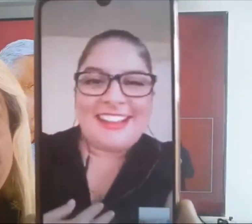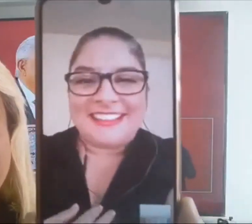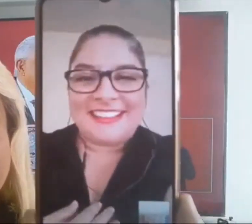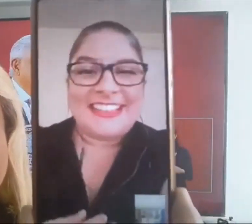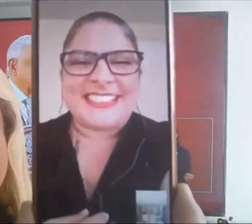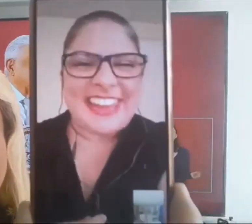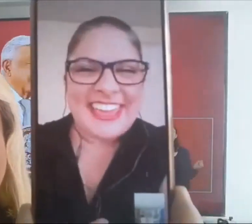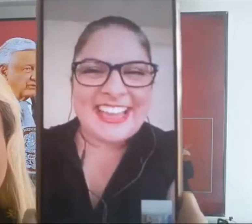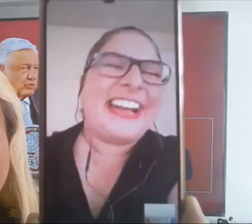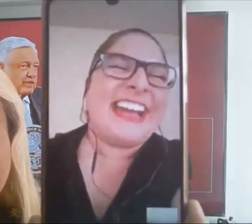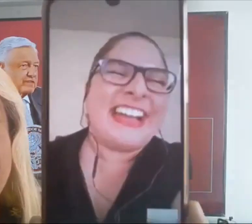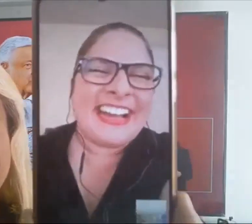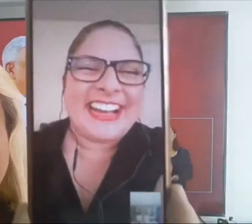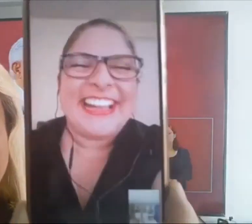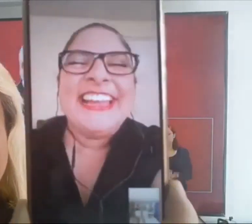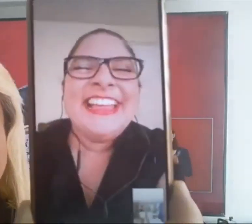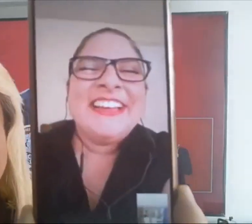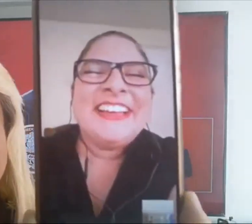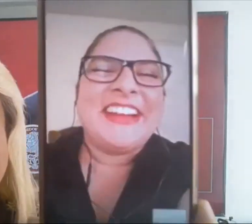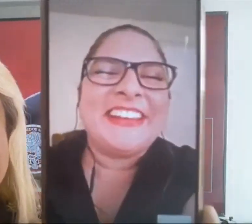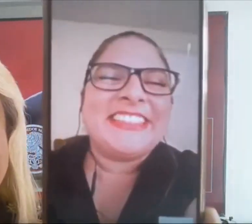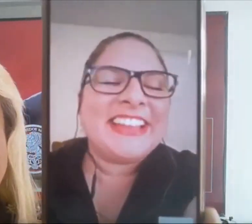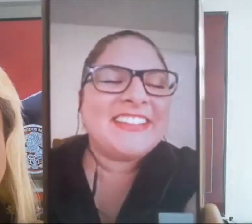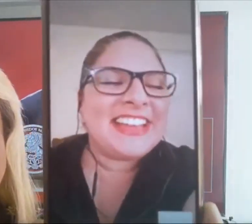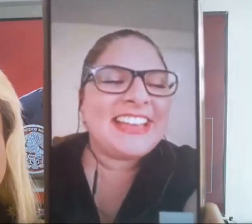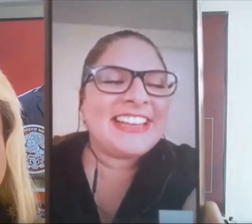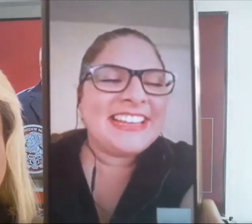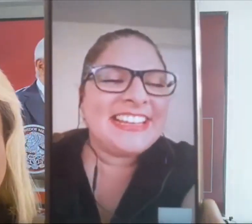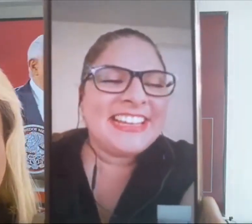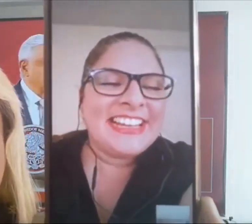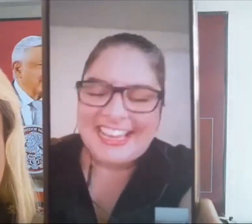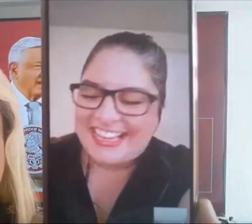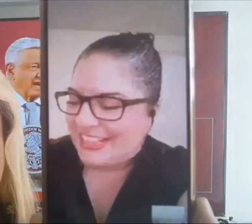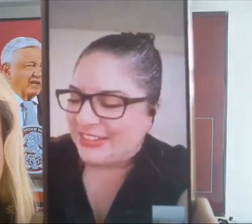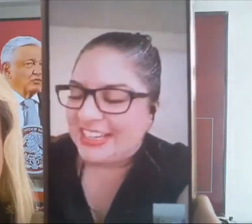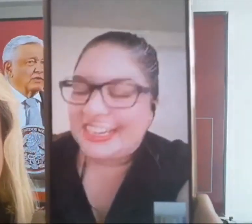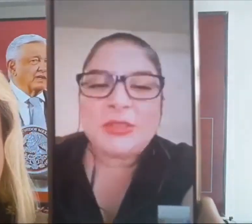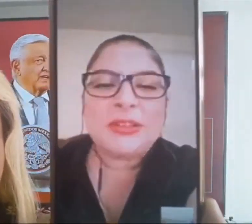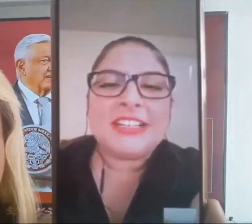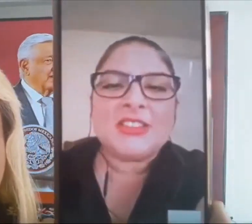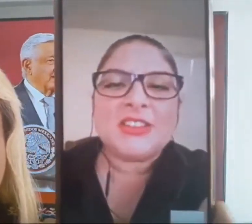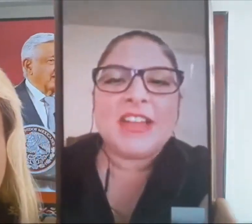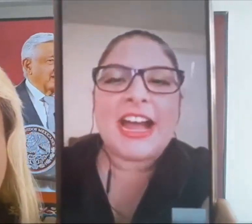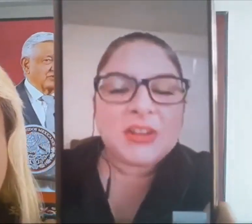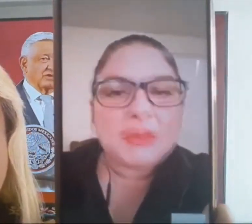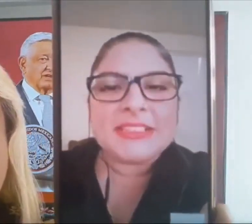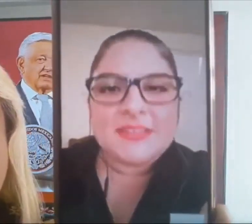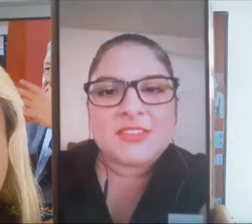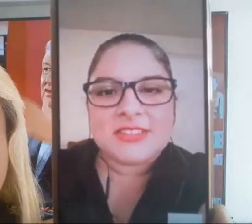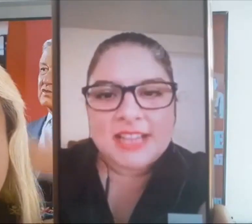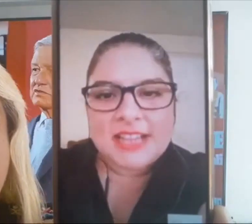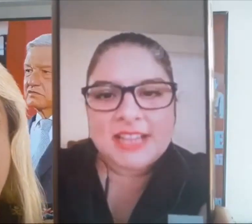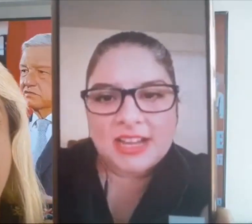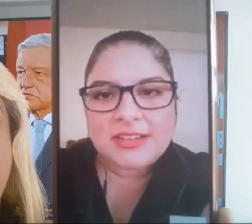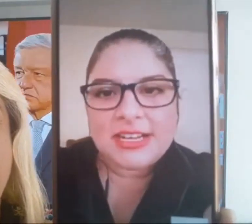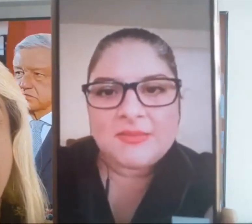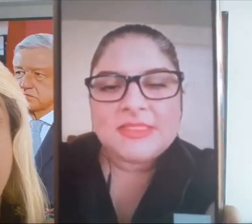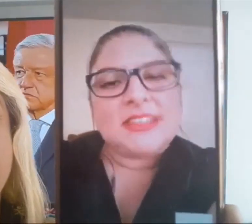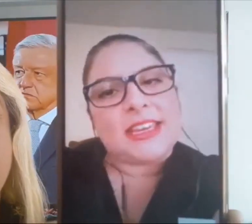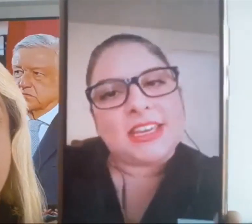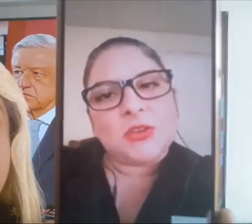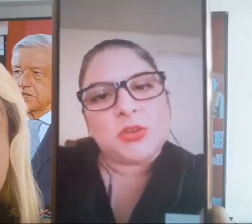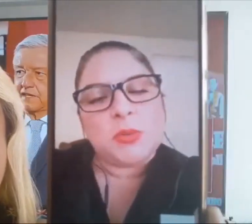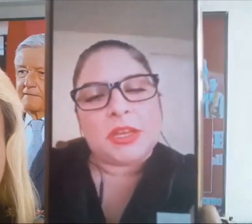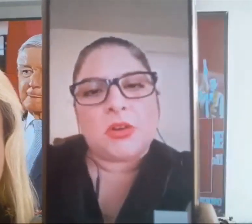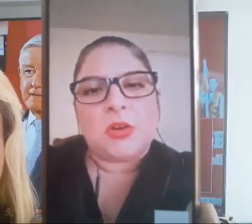tengo el canal de la estrella. Okay. Bueno, tengo en el Twitter soy @CevallosLaura,